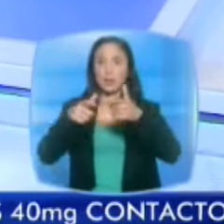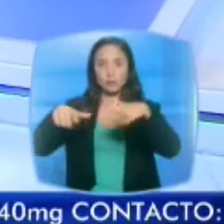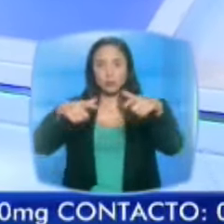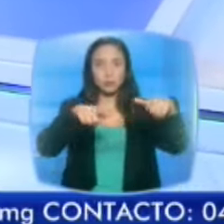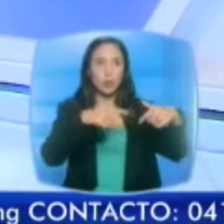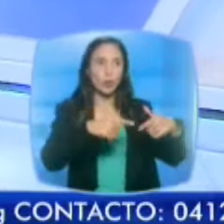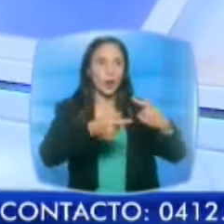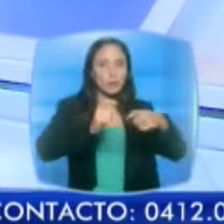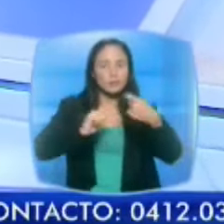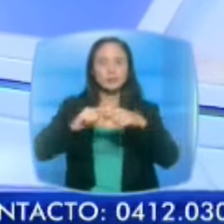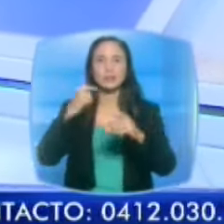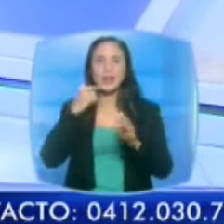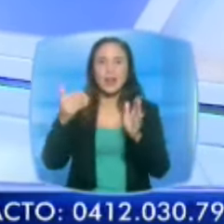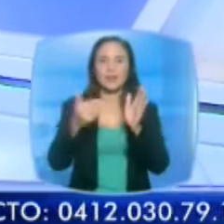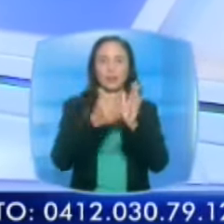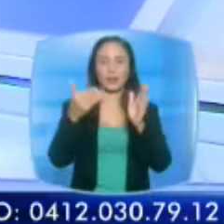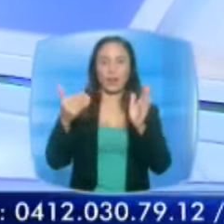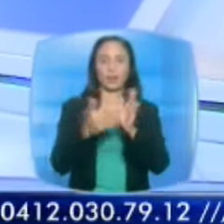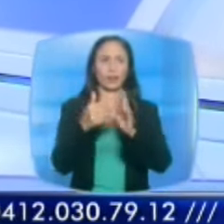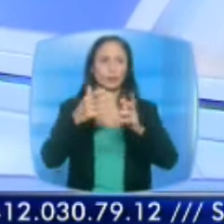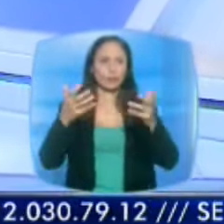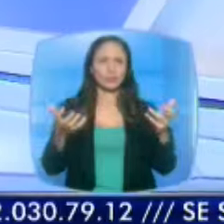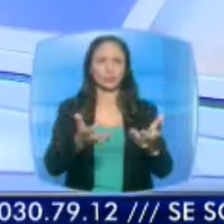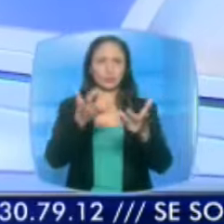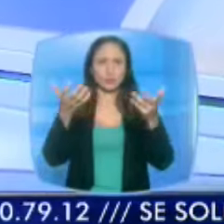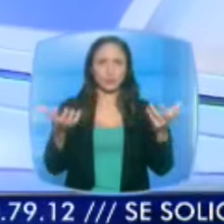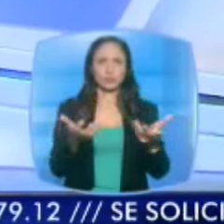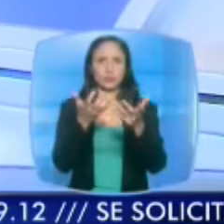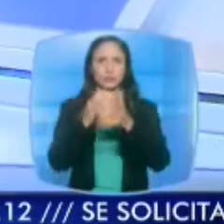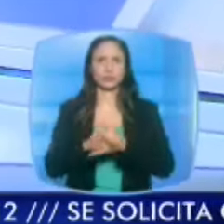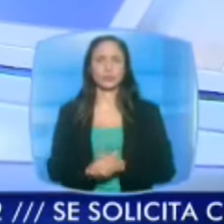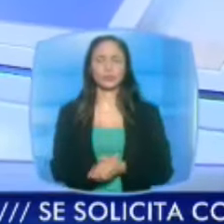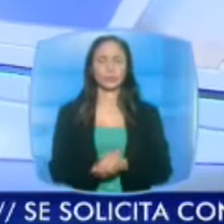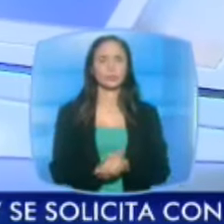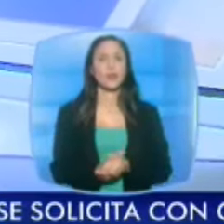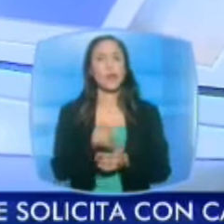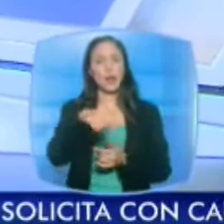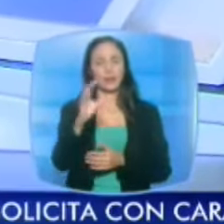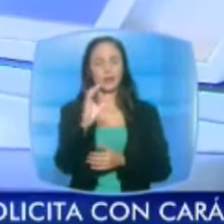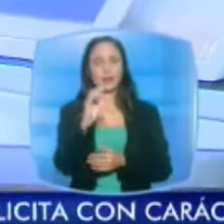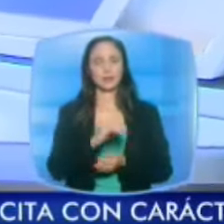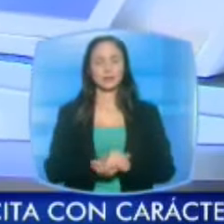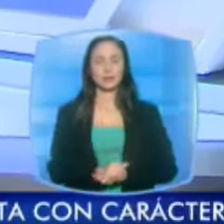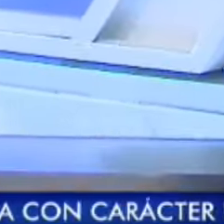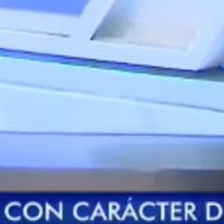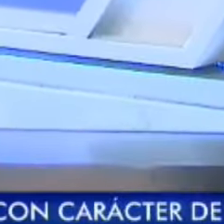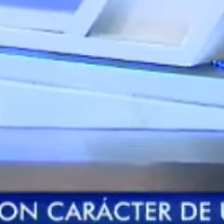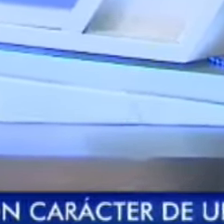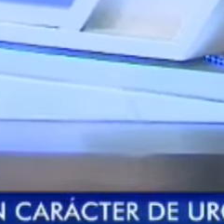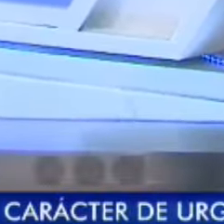comerciales resultaron afectados tras un incendio en el mercado, en el cementerio, acá en Caracas.